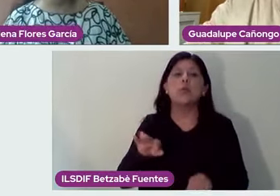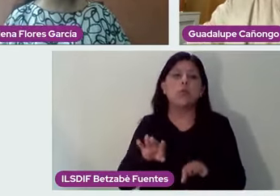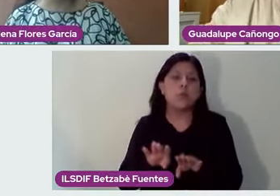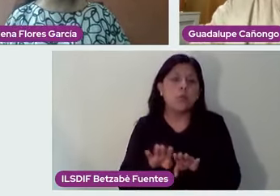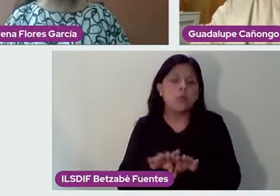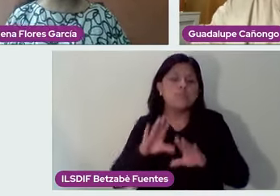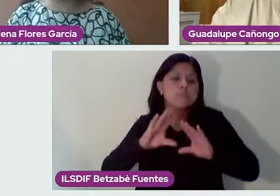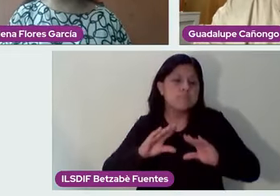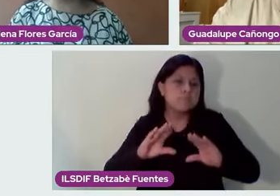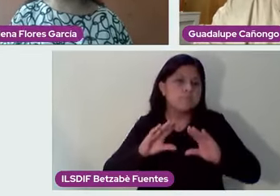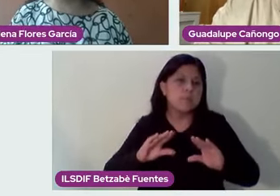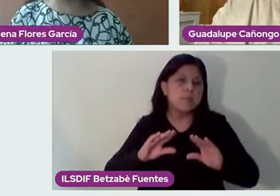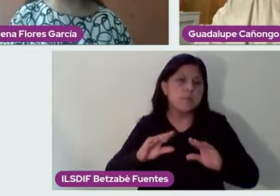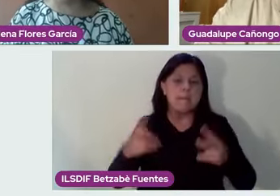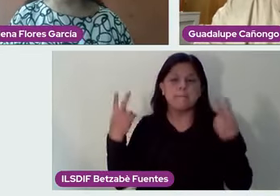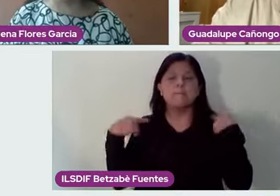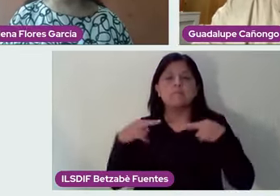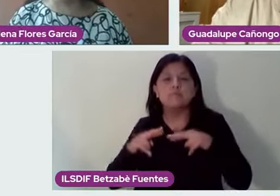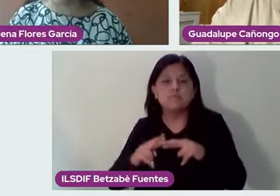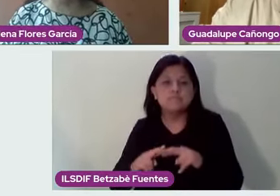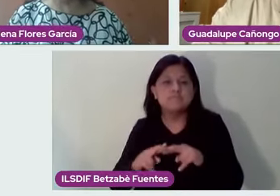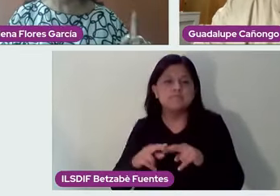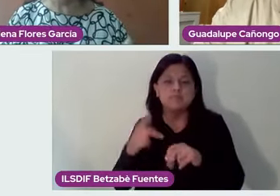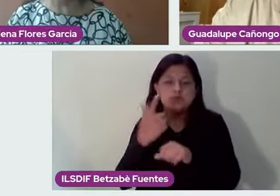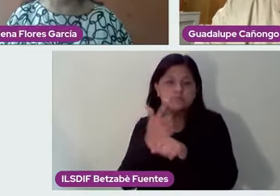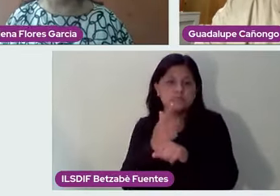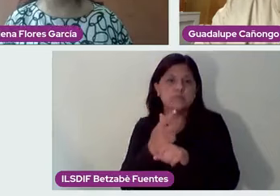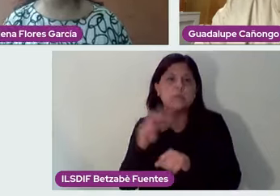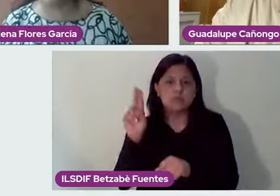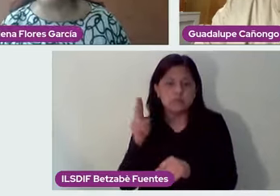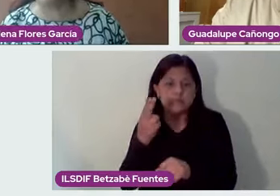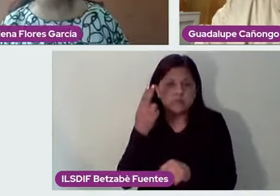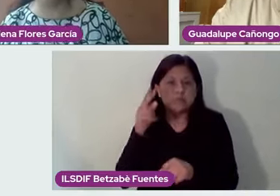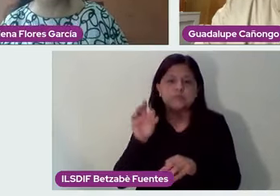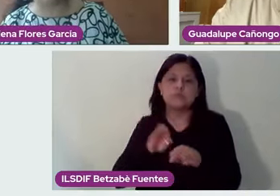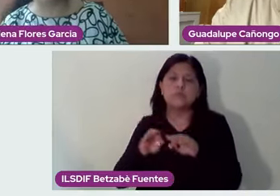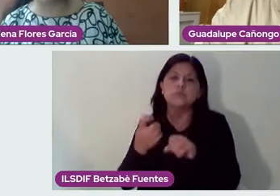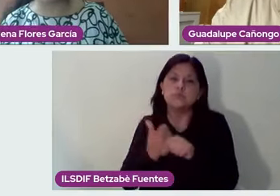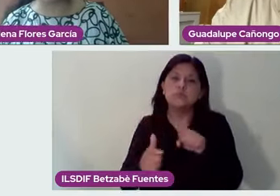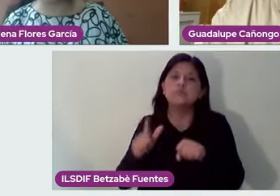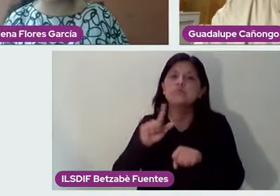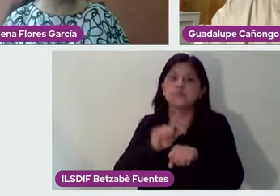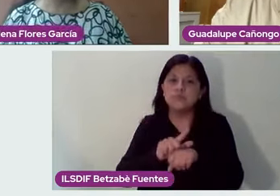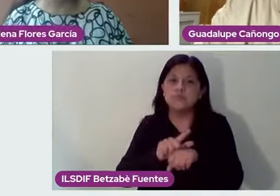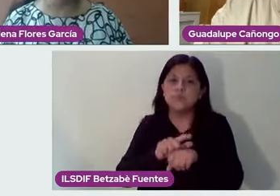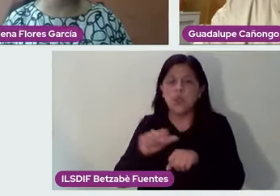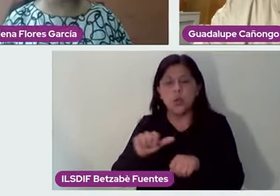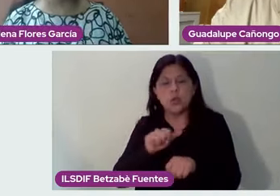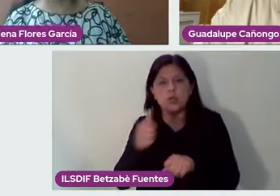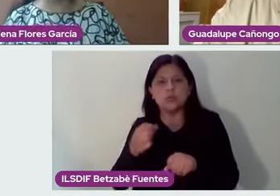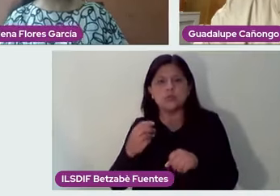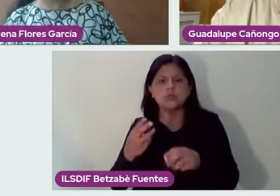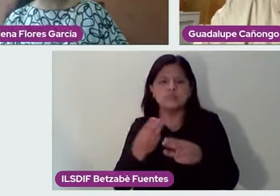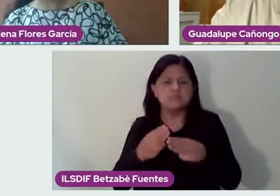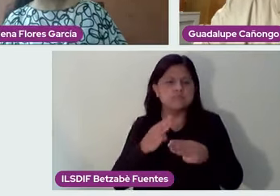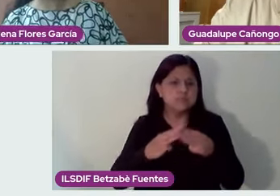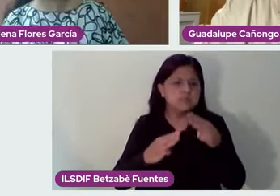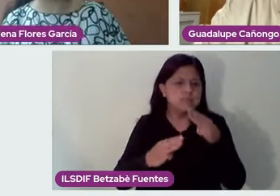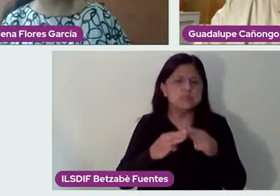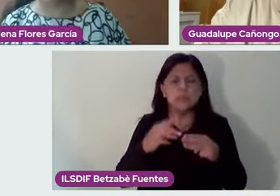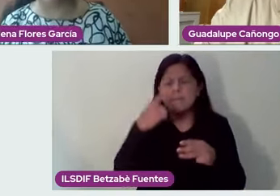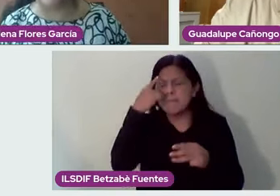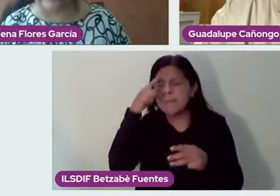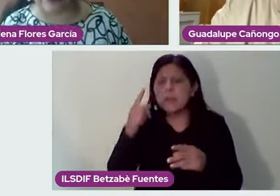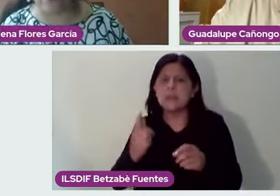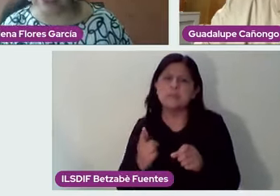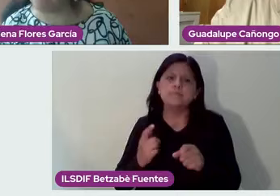años como profesora de la licenciatura en trabajo social y en la especialización en modelos de intervención con personas mayores en trabajo